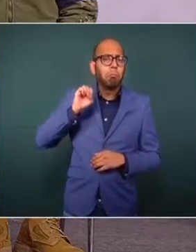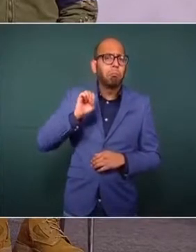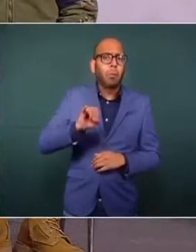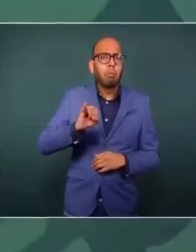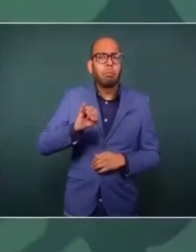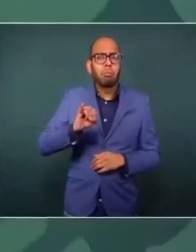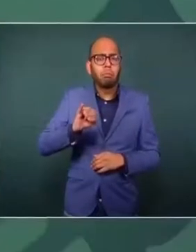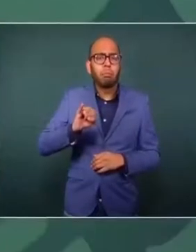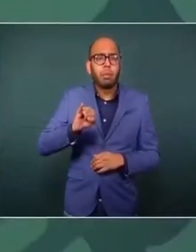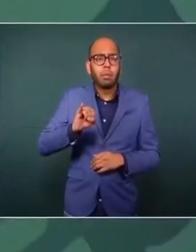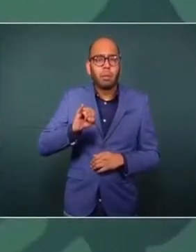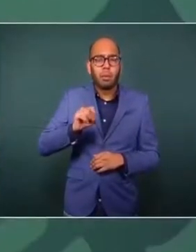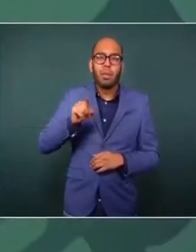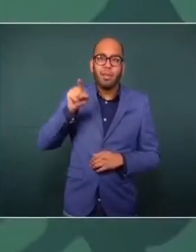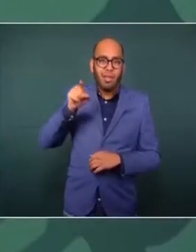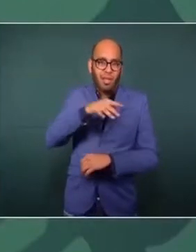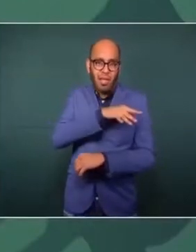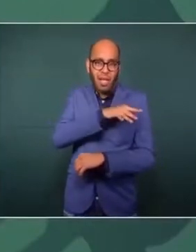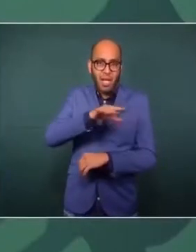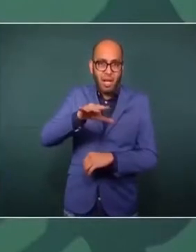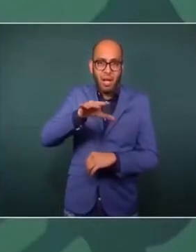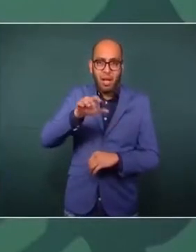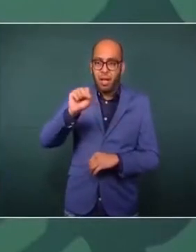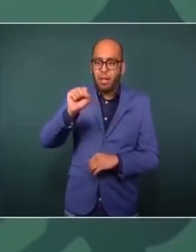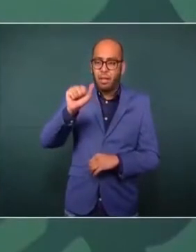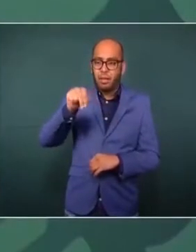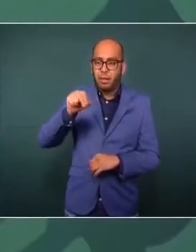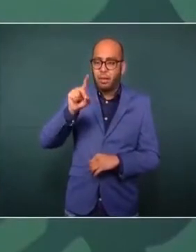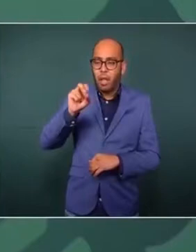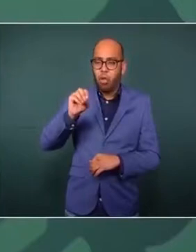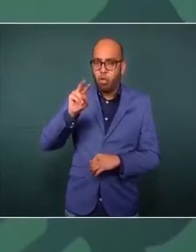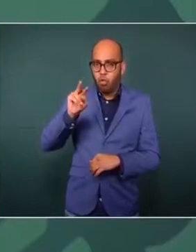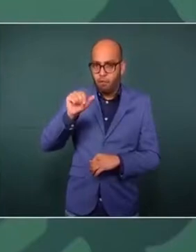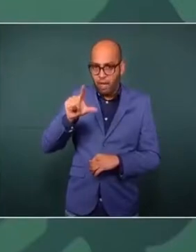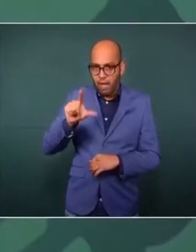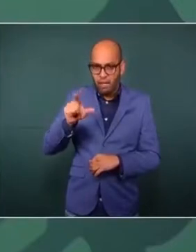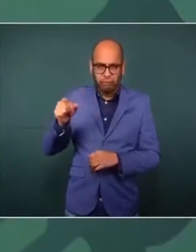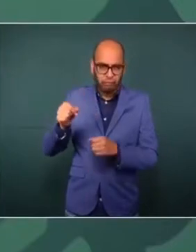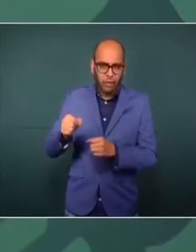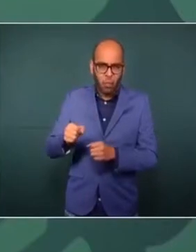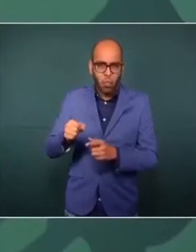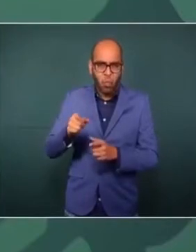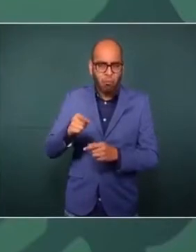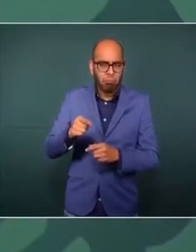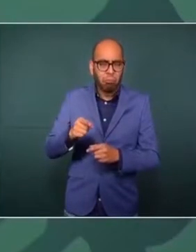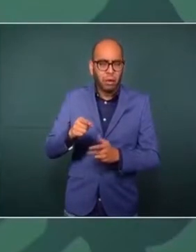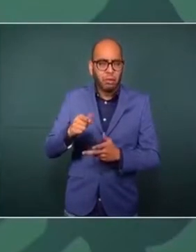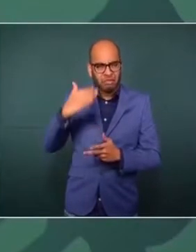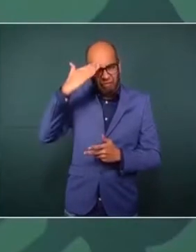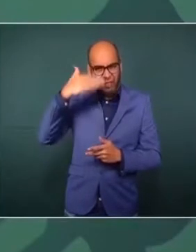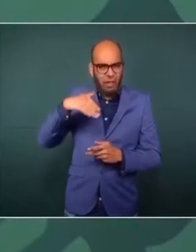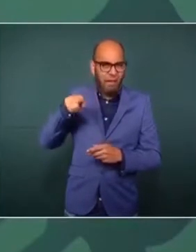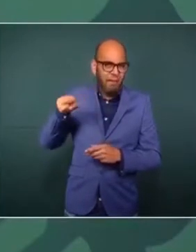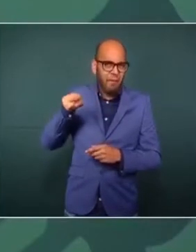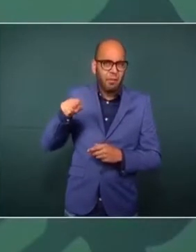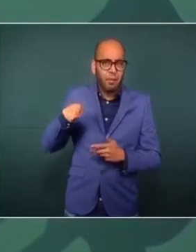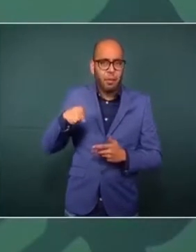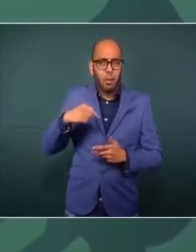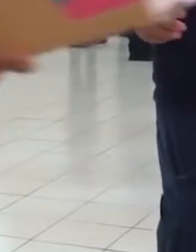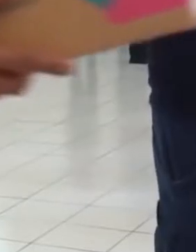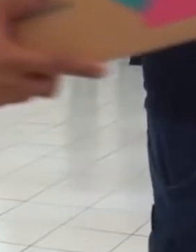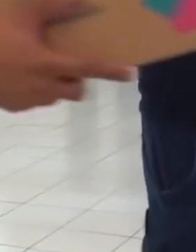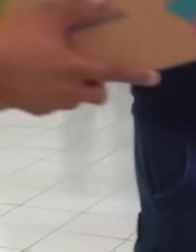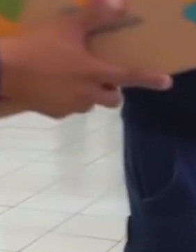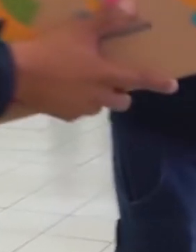seguramente mi general sandoval gente que ya lo saben estuve a favor de la ley de seguridad interior